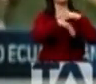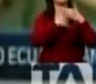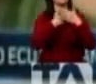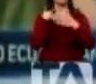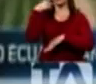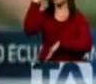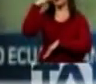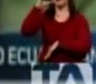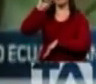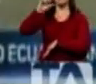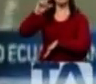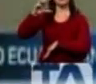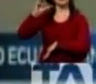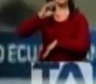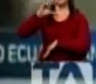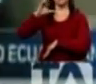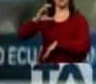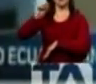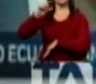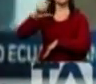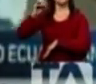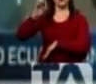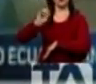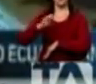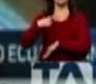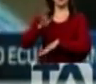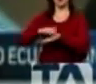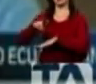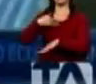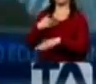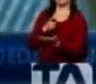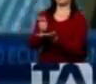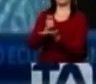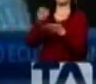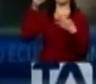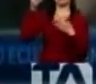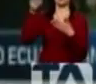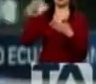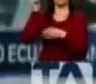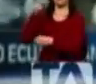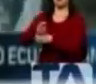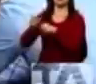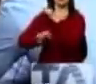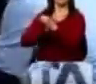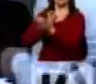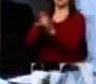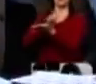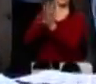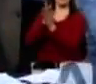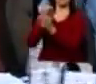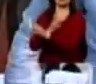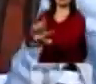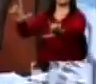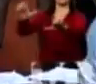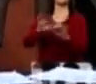Callao las autoridades de migración de Perú. Estoy acosado y soy un perseguido político. Fueron liberados al no existir orden de captura internacional. En enero, el